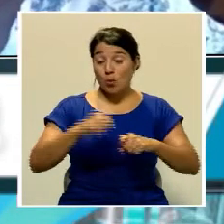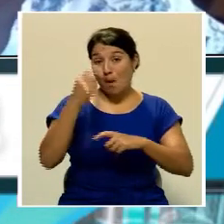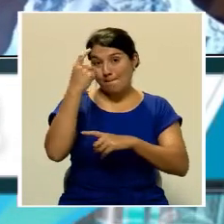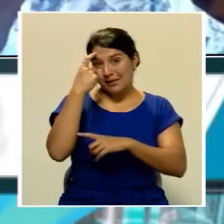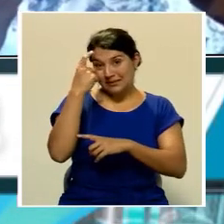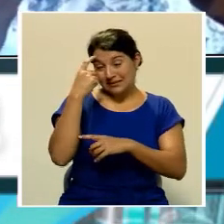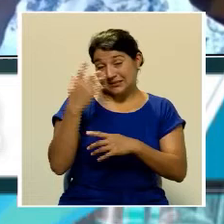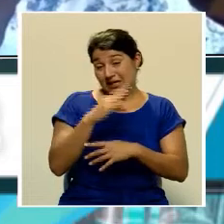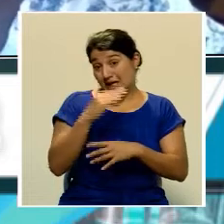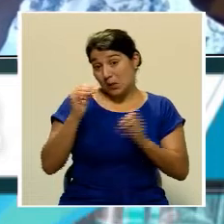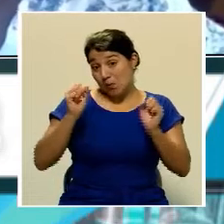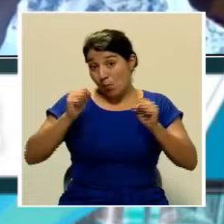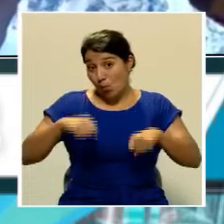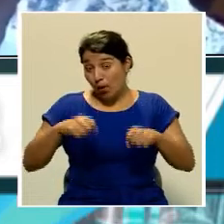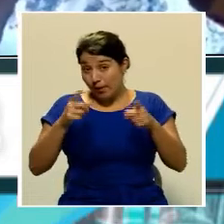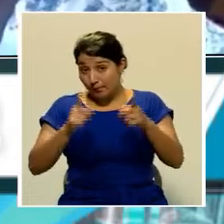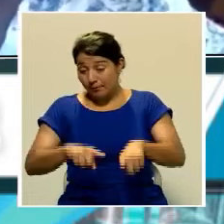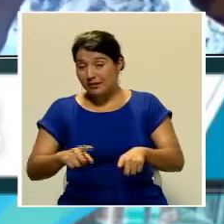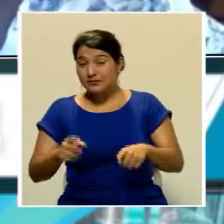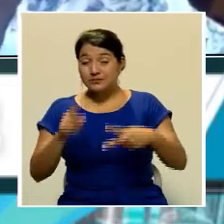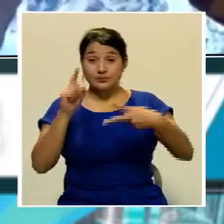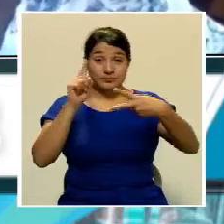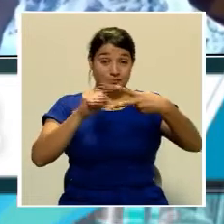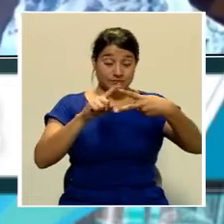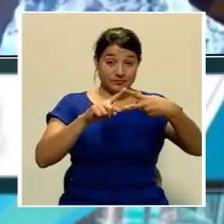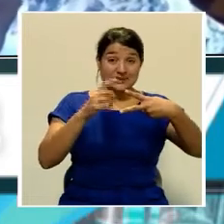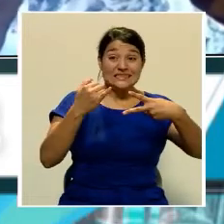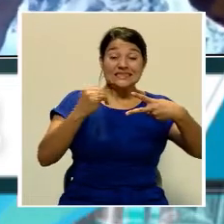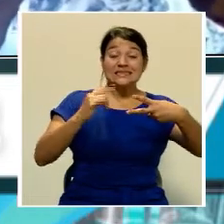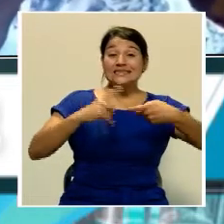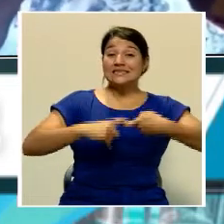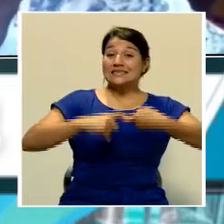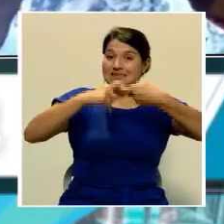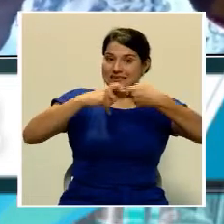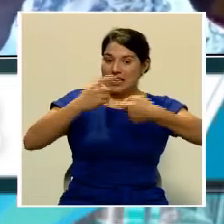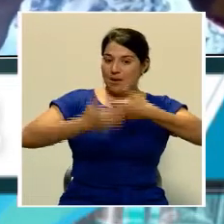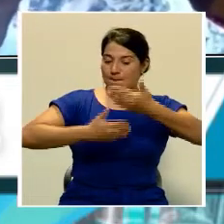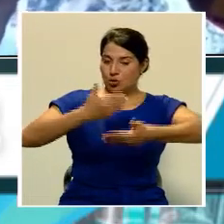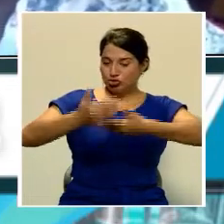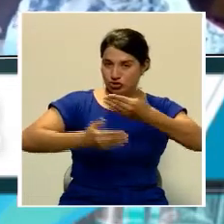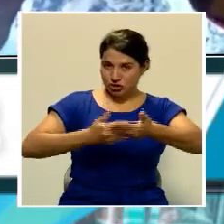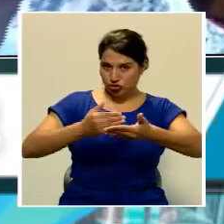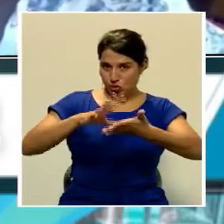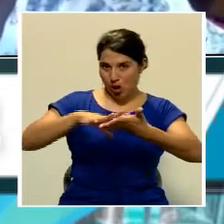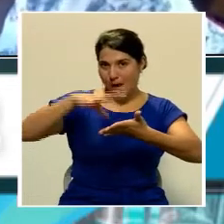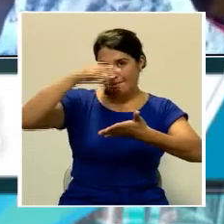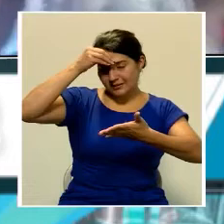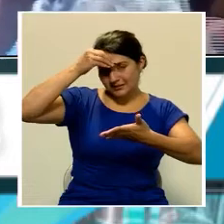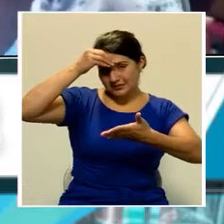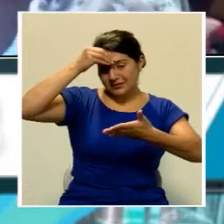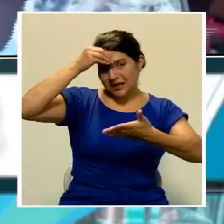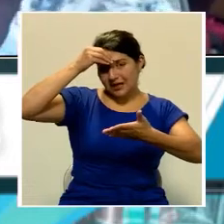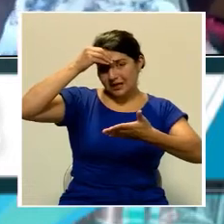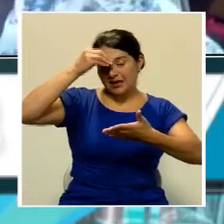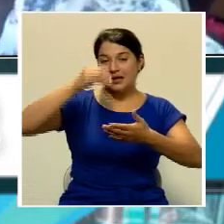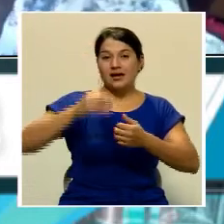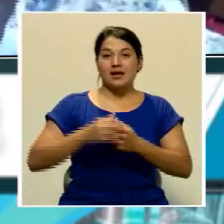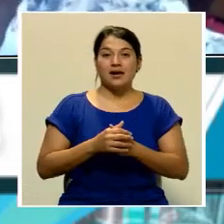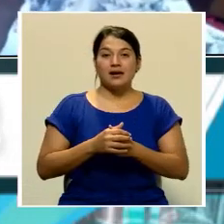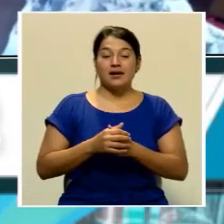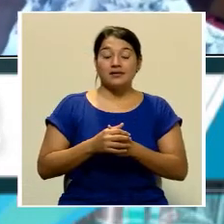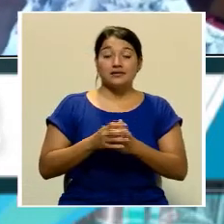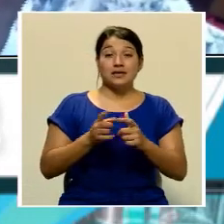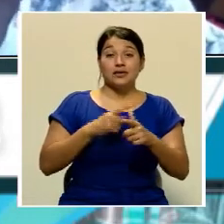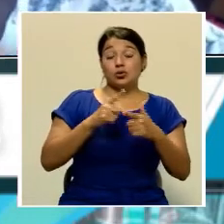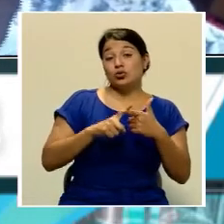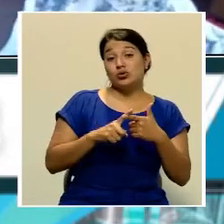que podrían ocurrir es que si hay interrupción, ¿verdad?, y se ve, digamos, cada año en julio estamos